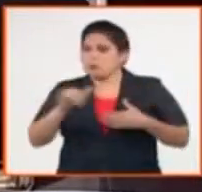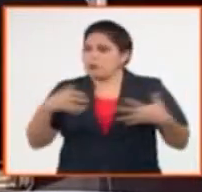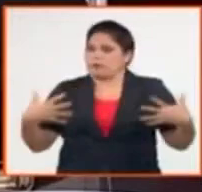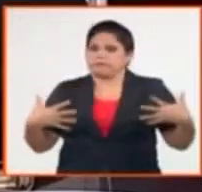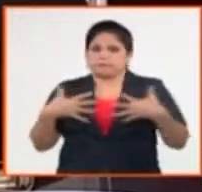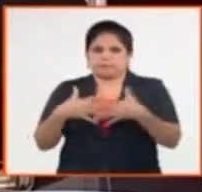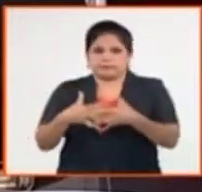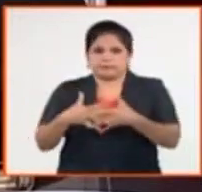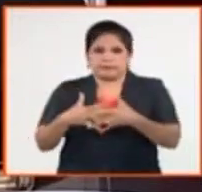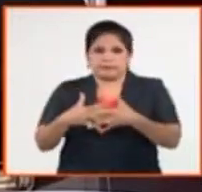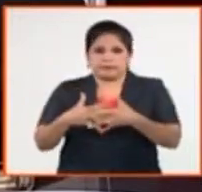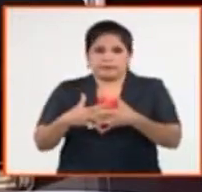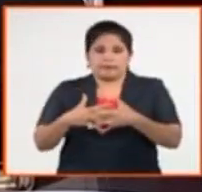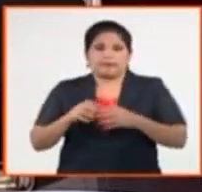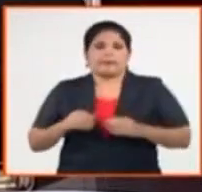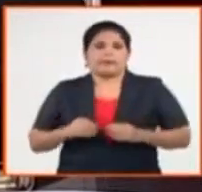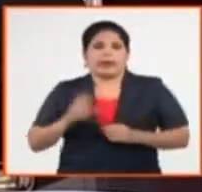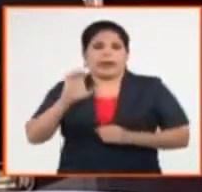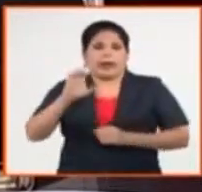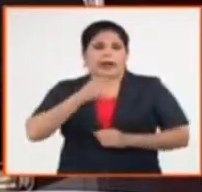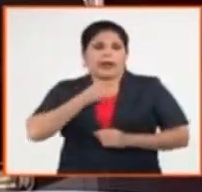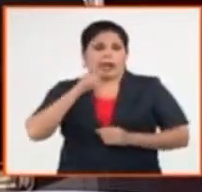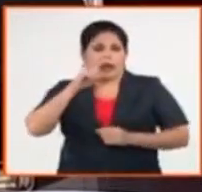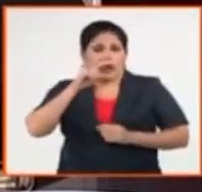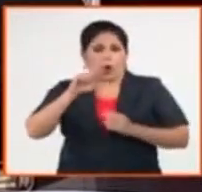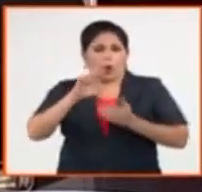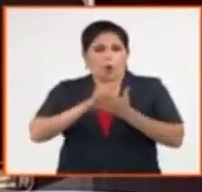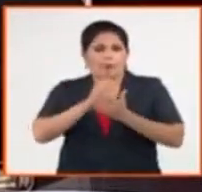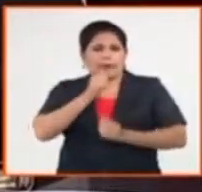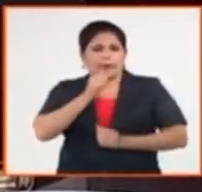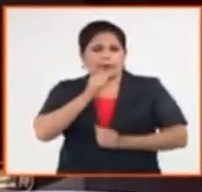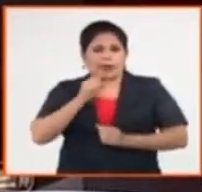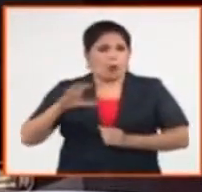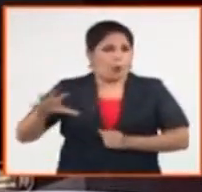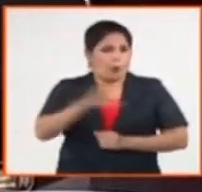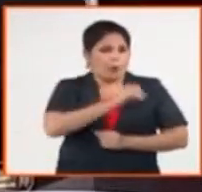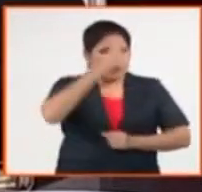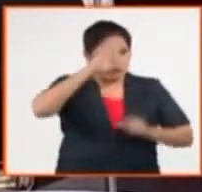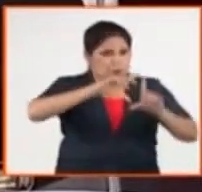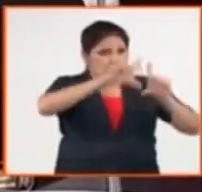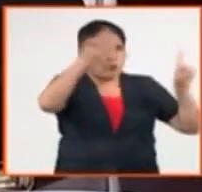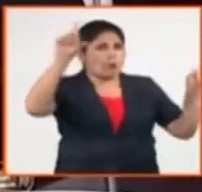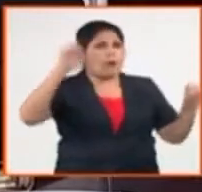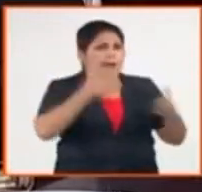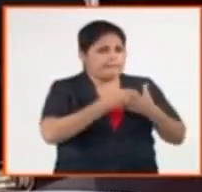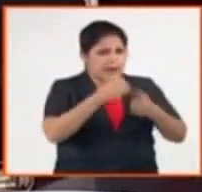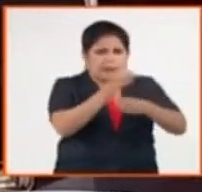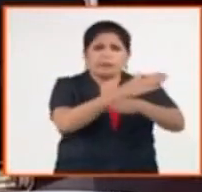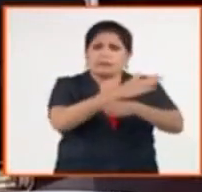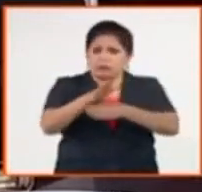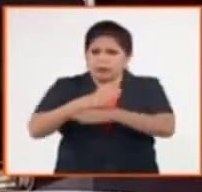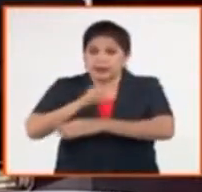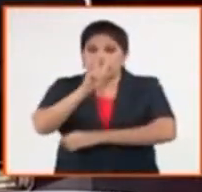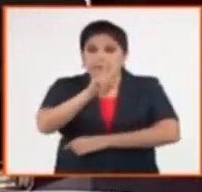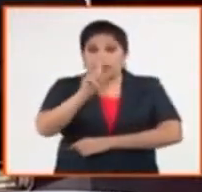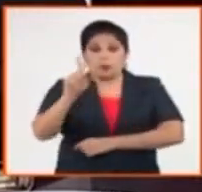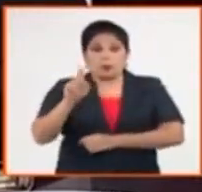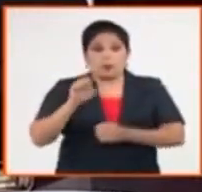ENCOMED es una organización que está distribuida por todo el territorio nacional. Tiene 21